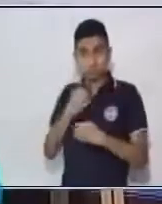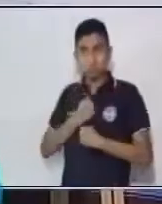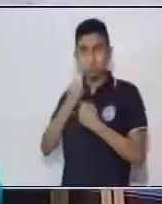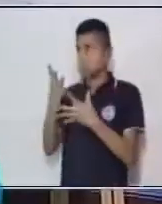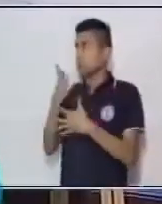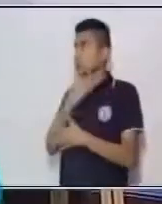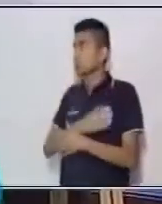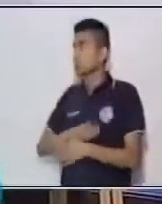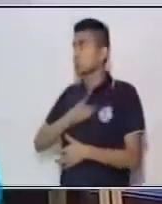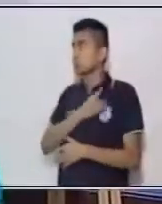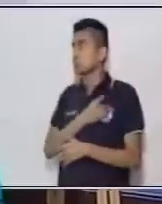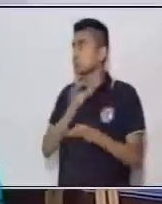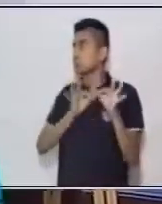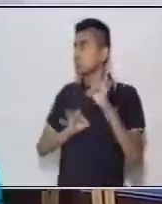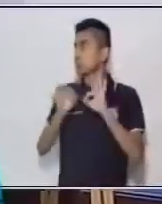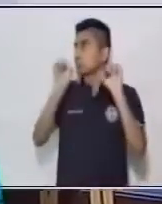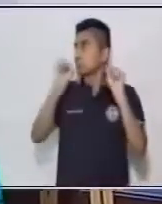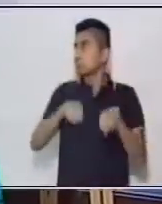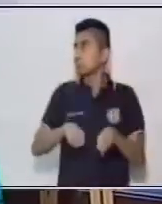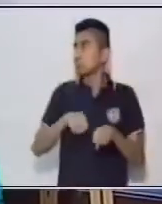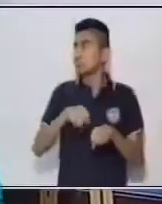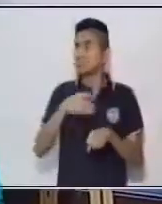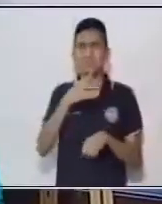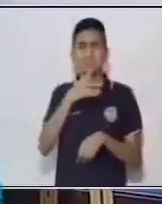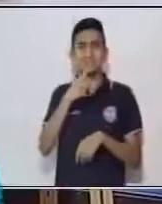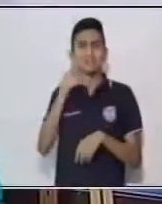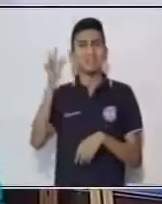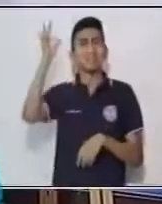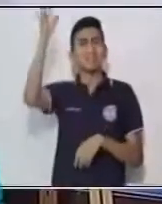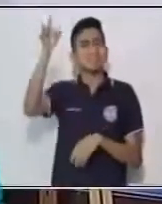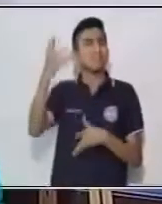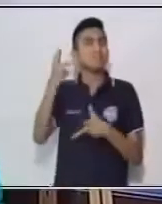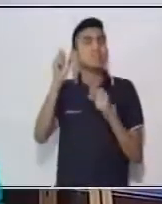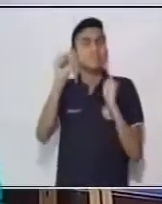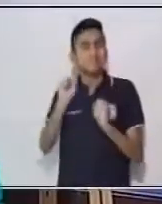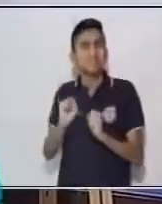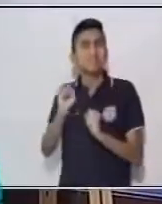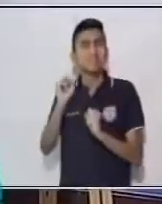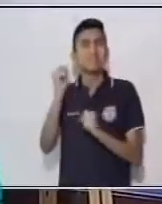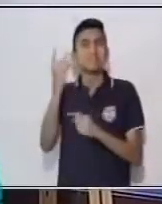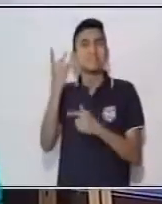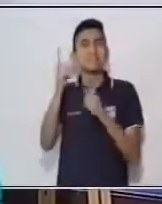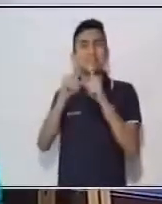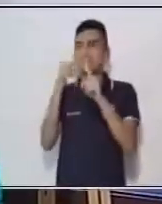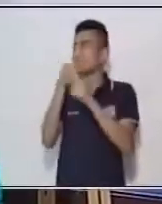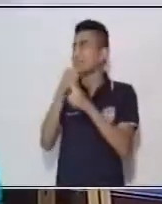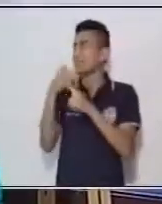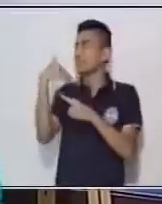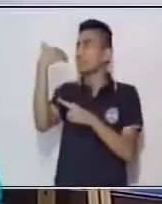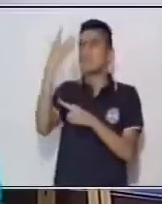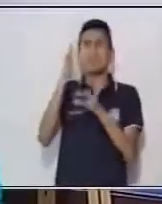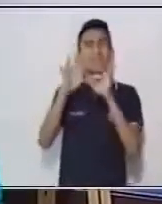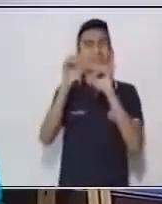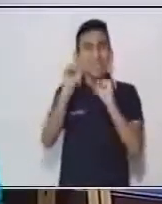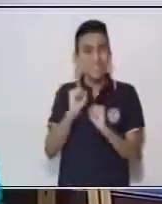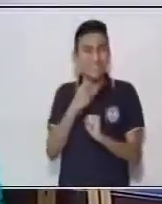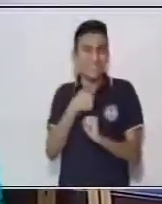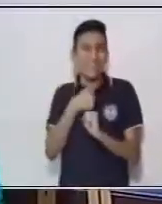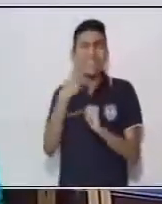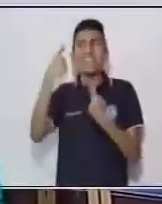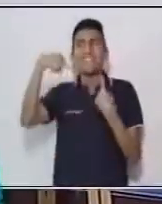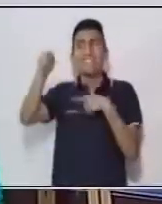deseos o posibilidades, lo hacemos en futuro. Puede que suceda esto, puede que yo vaya a tal